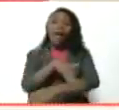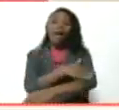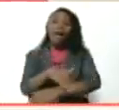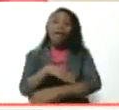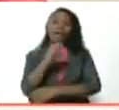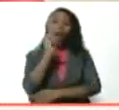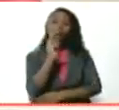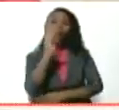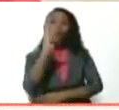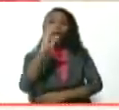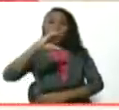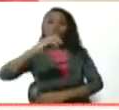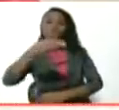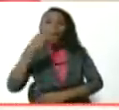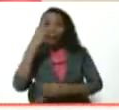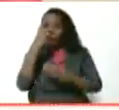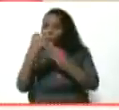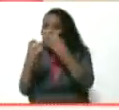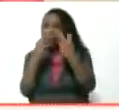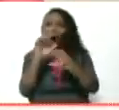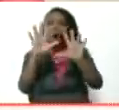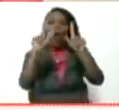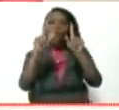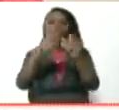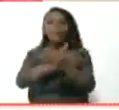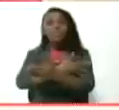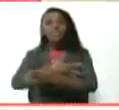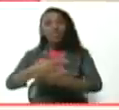VC, visitado